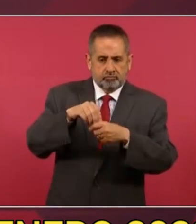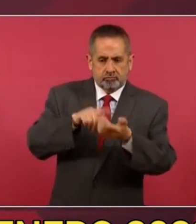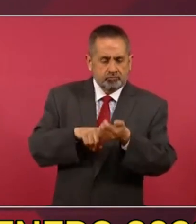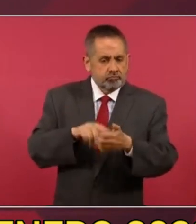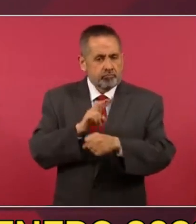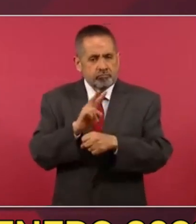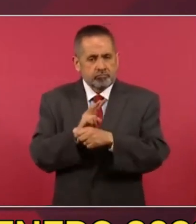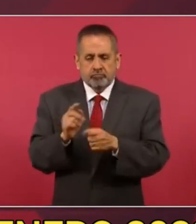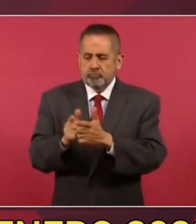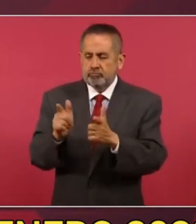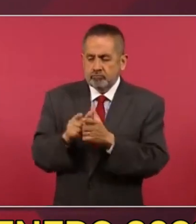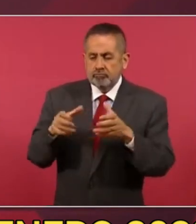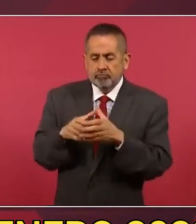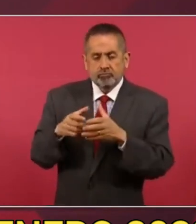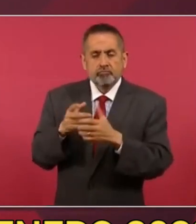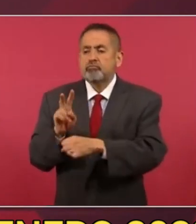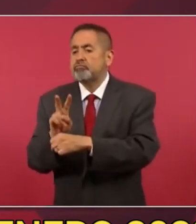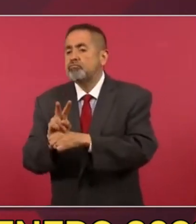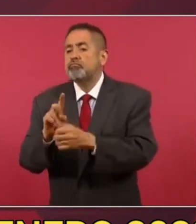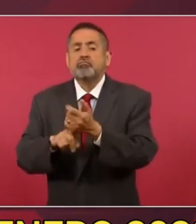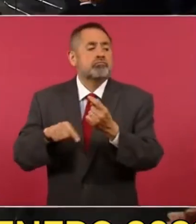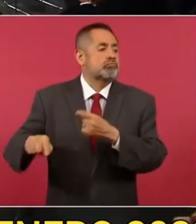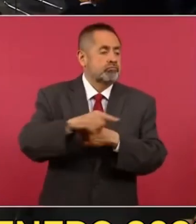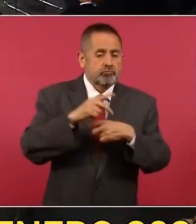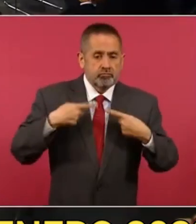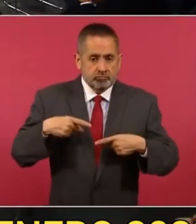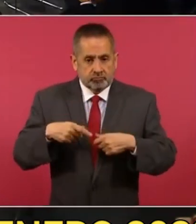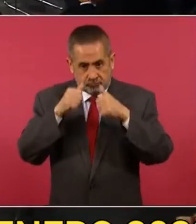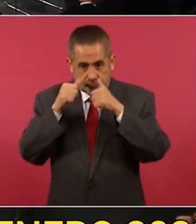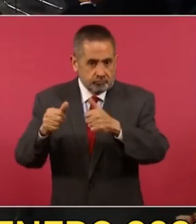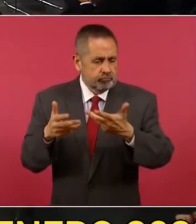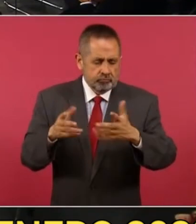de corporaciones para cuidar al pueblo.